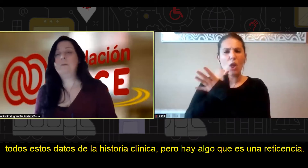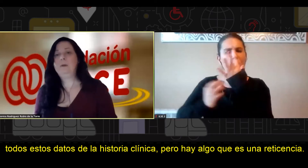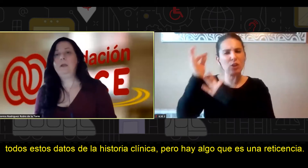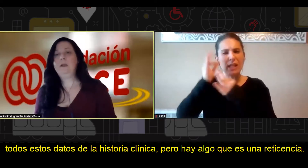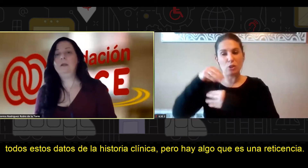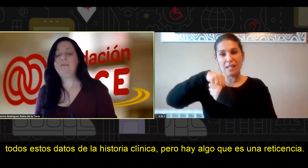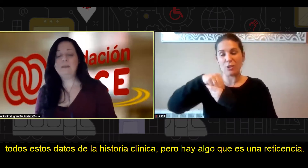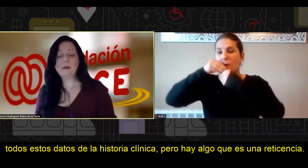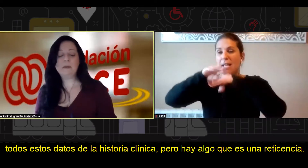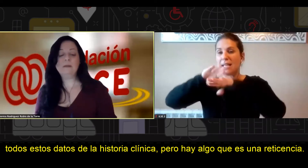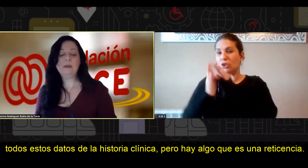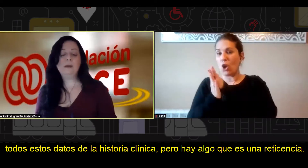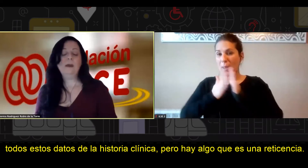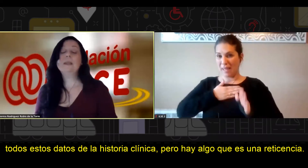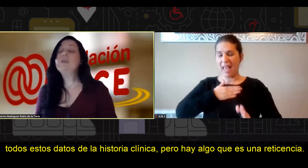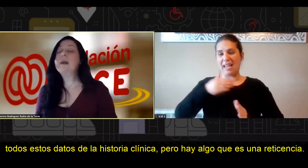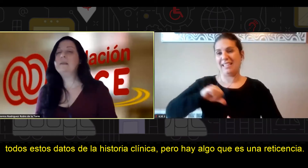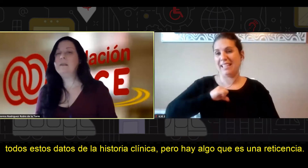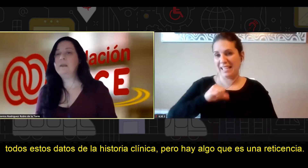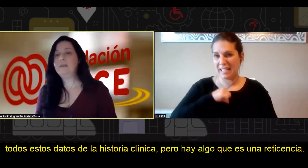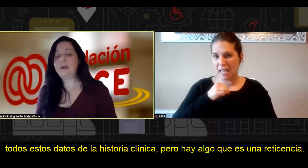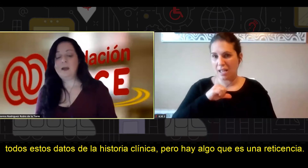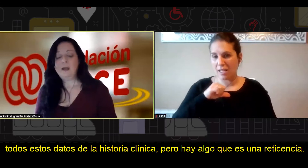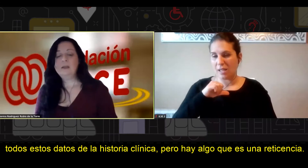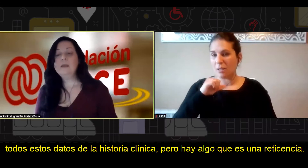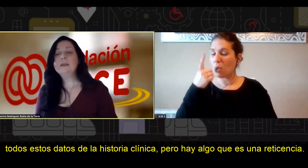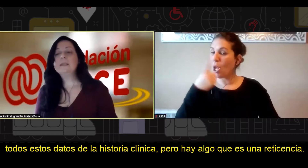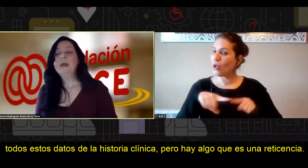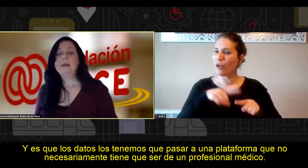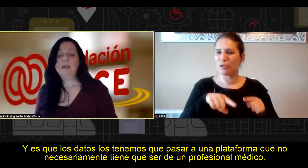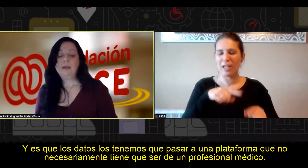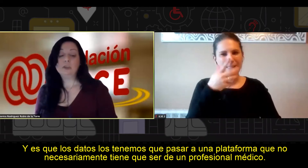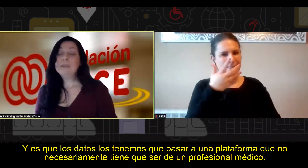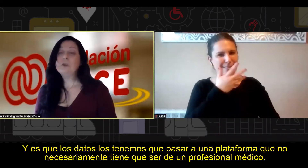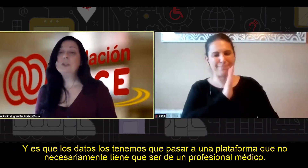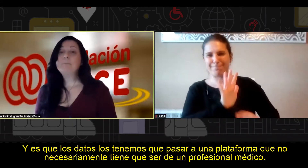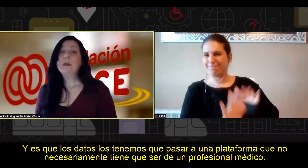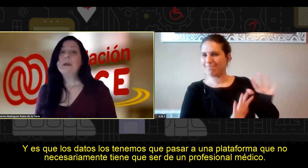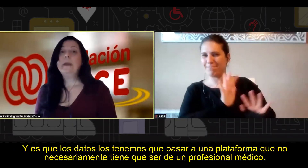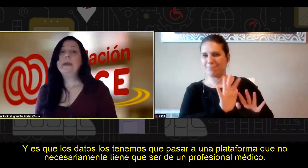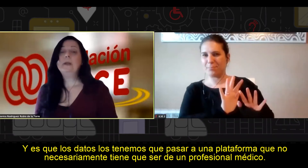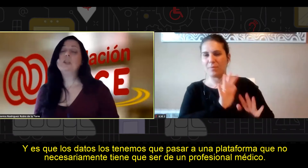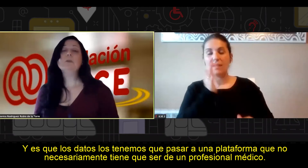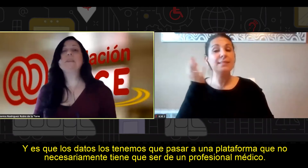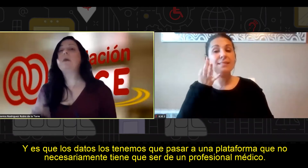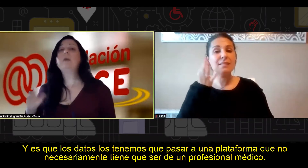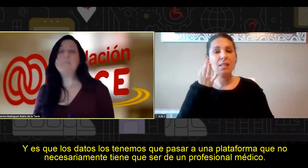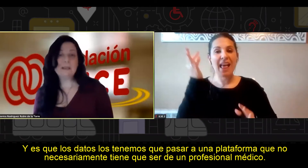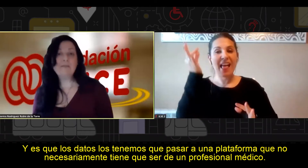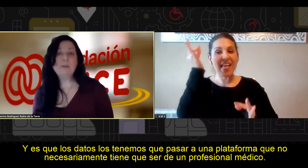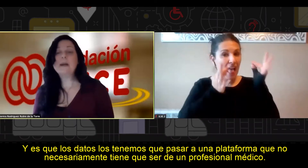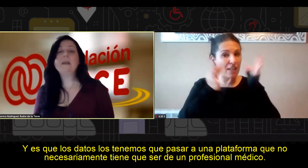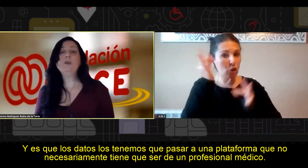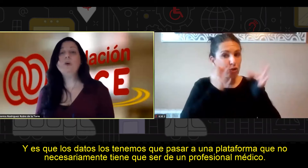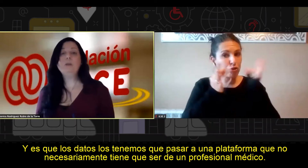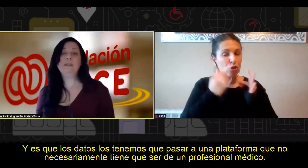algo que efectivamente es una reticencia y es que los datos los tenemos que pasar a una